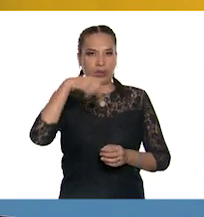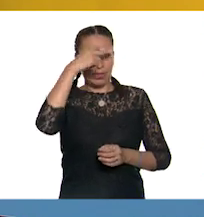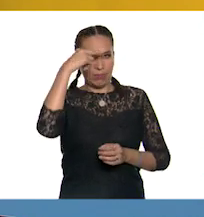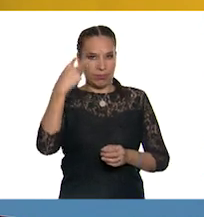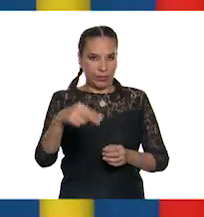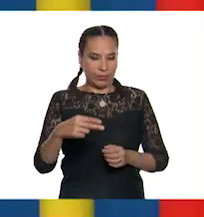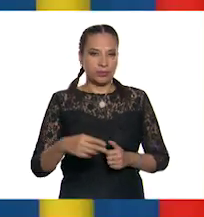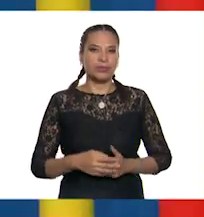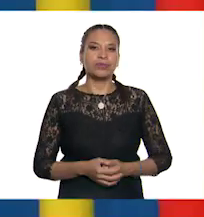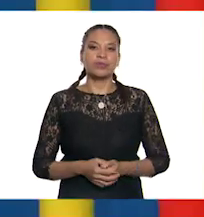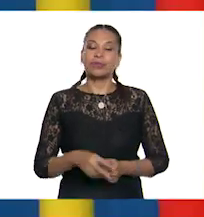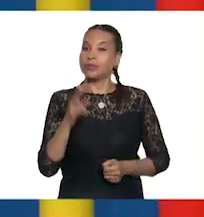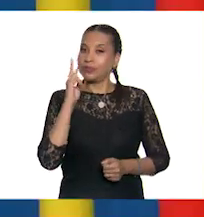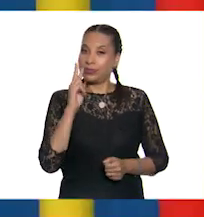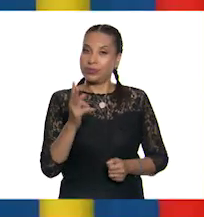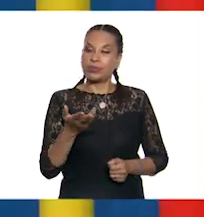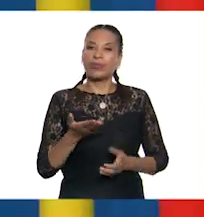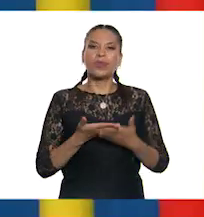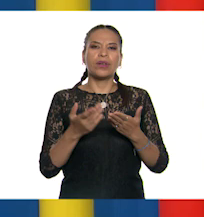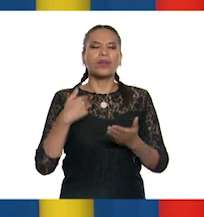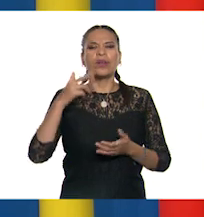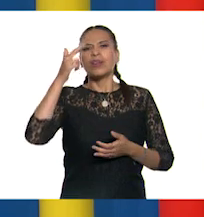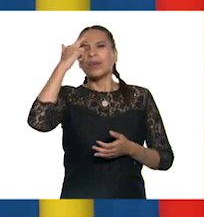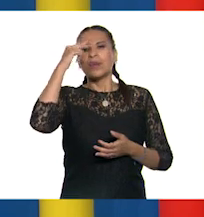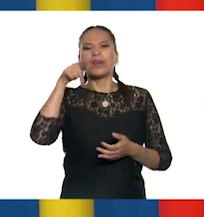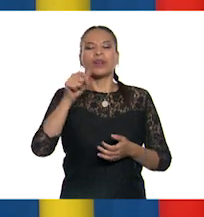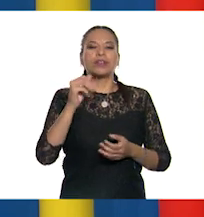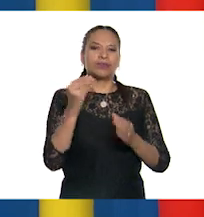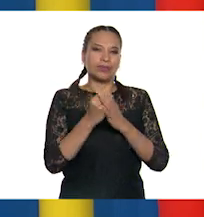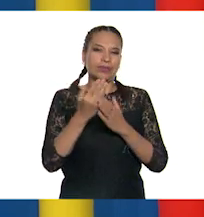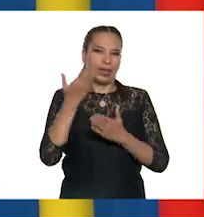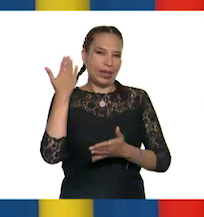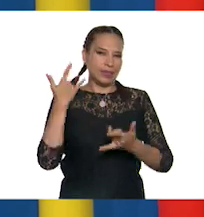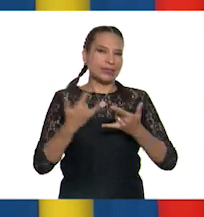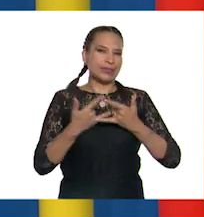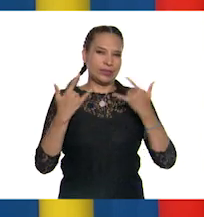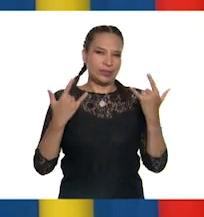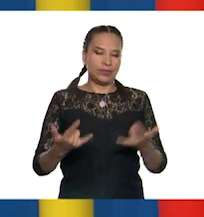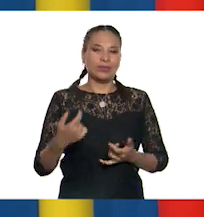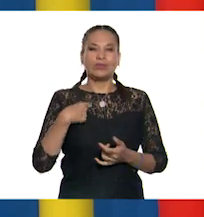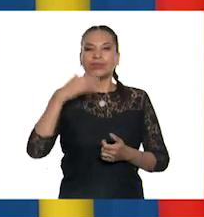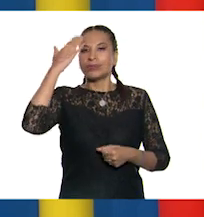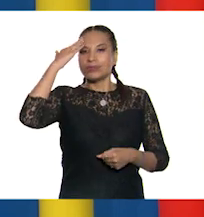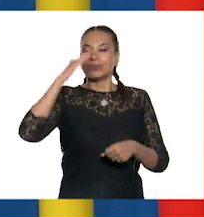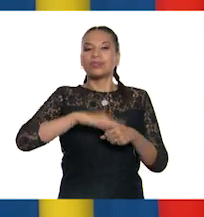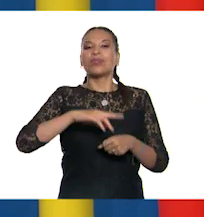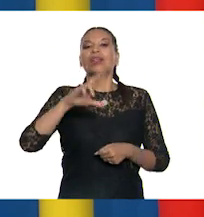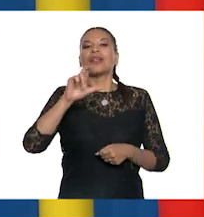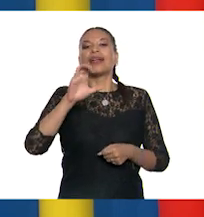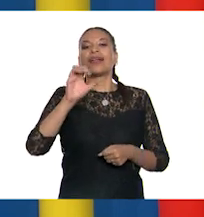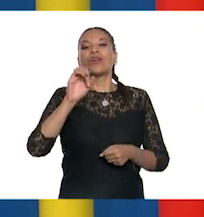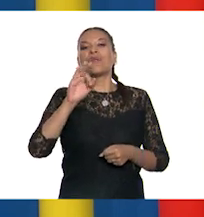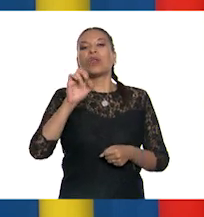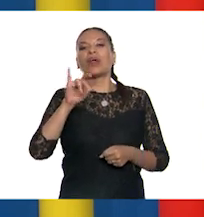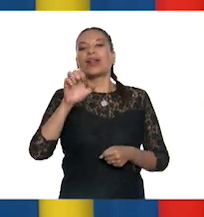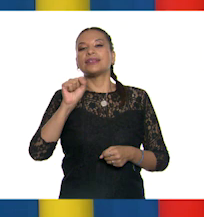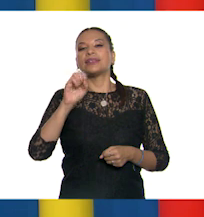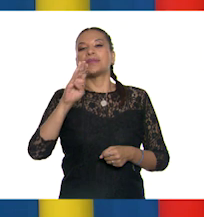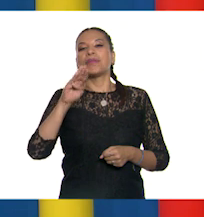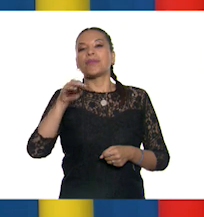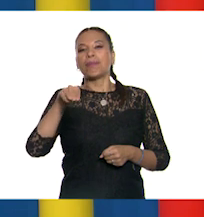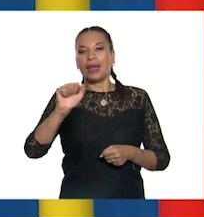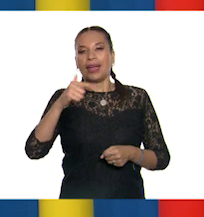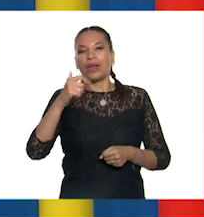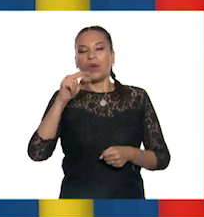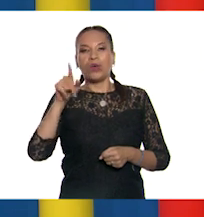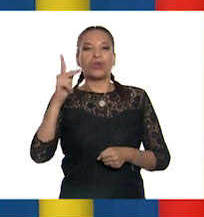México. Muy bien. Yo recuerdo ese nombre de las clases de historia. Según mi memoria, Ricardo Flores Magón fue un político